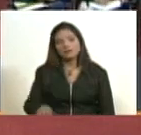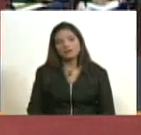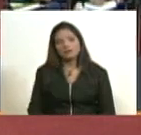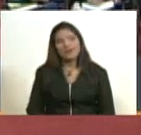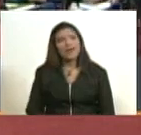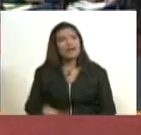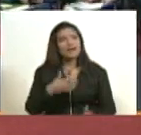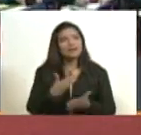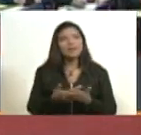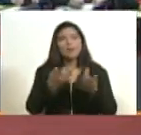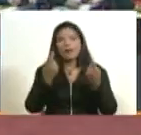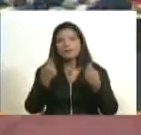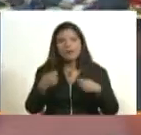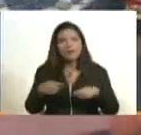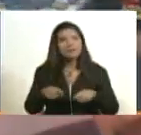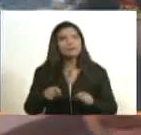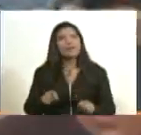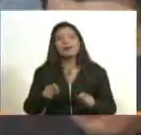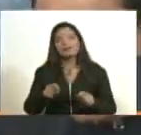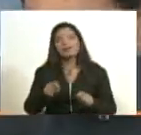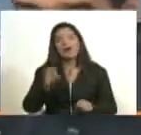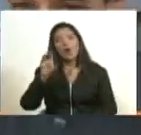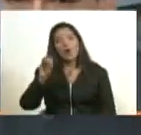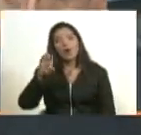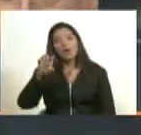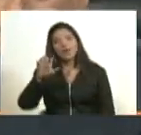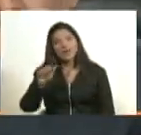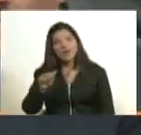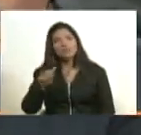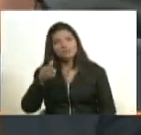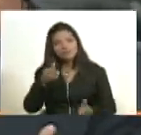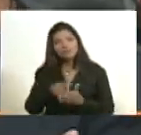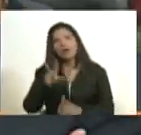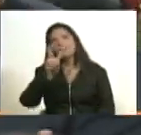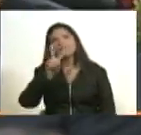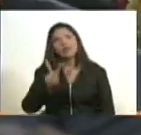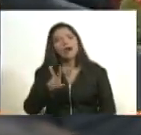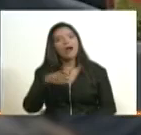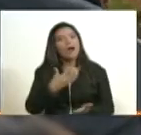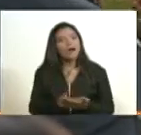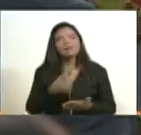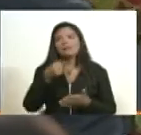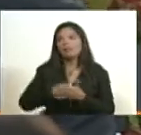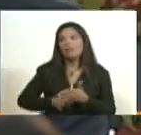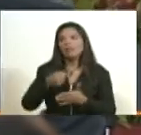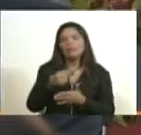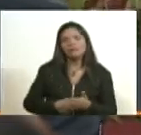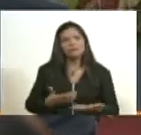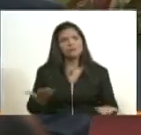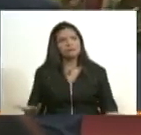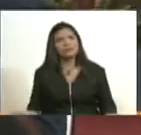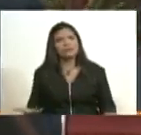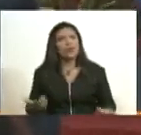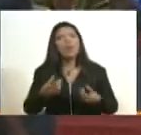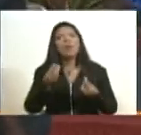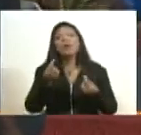a tratar de intentar en la OEA hacerle daño a Venezuela? ¿Hasta cuándo? ¿Qué país del